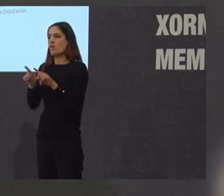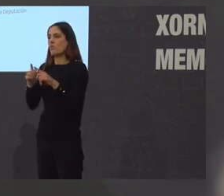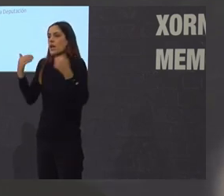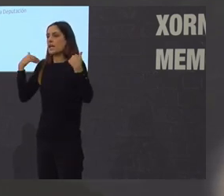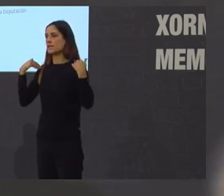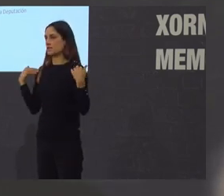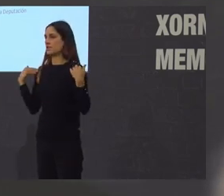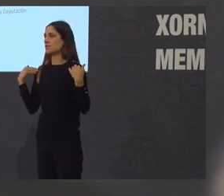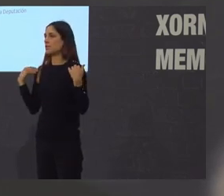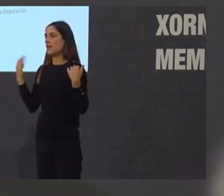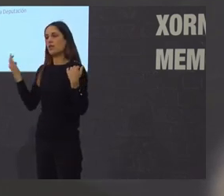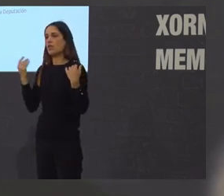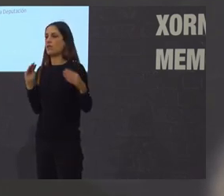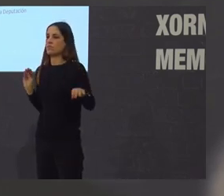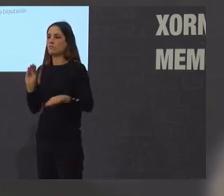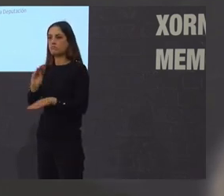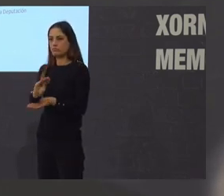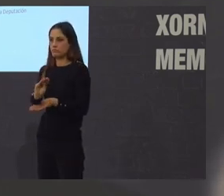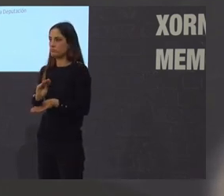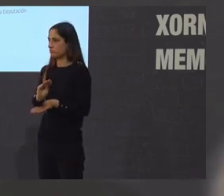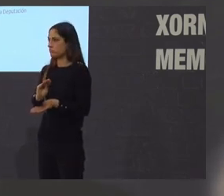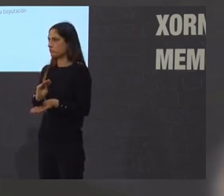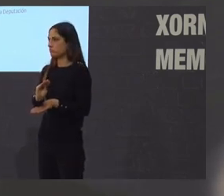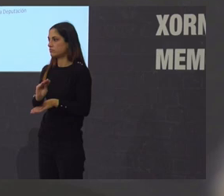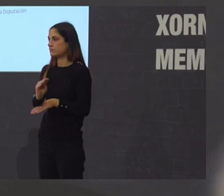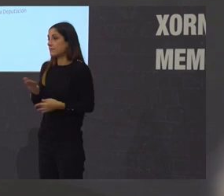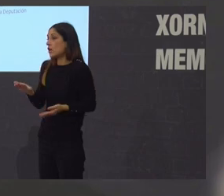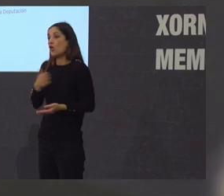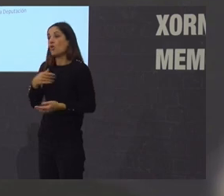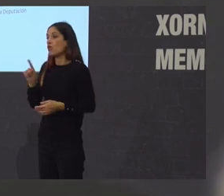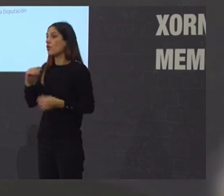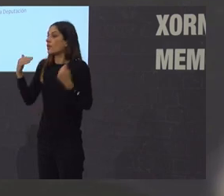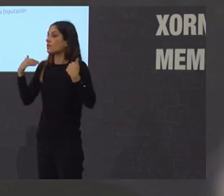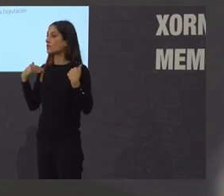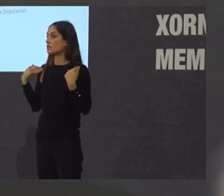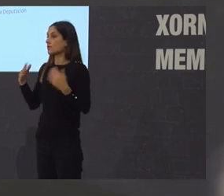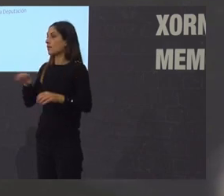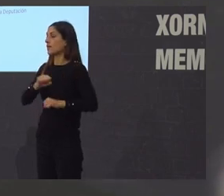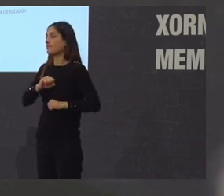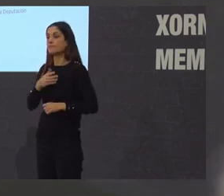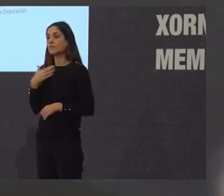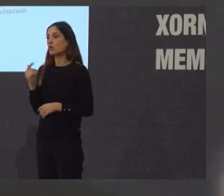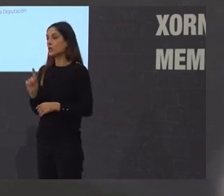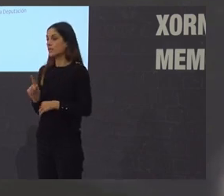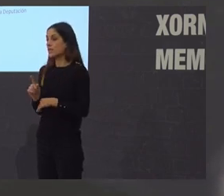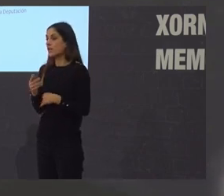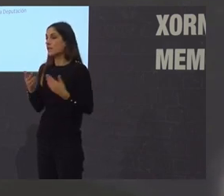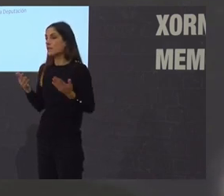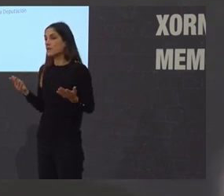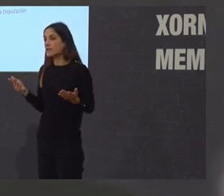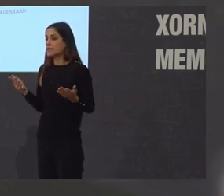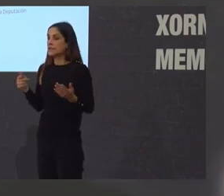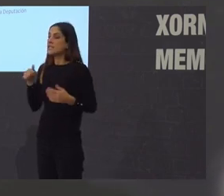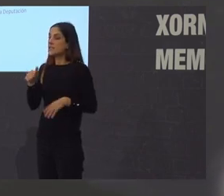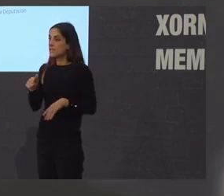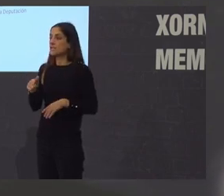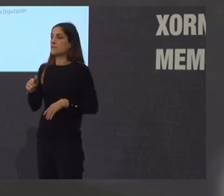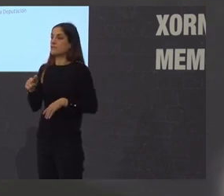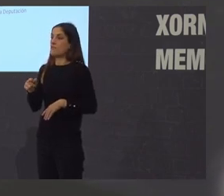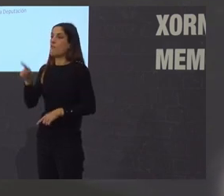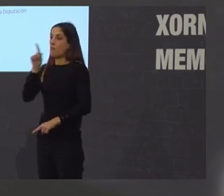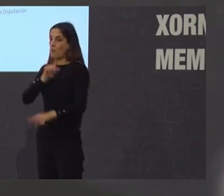social subsidiario y tendría que afrontar esas indemnizaciones. Y no se quiere hacer. Y como no se quiere hacer, no se va a hacer. Y eso es el mayor